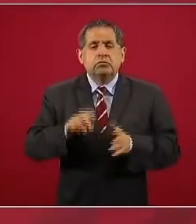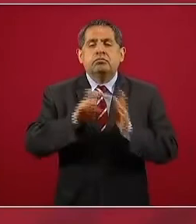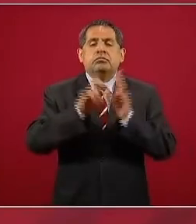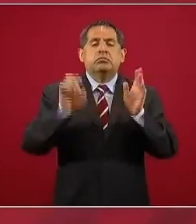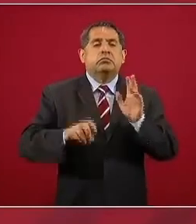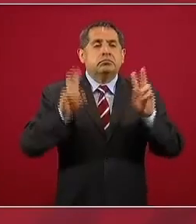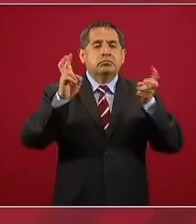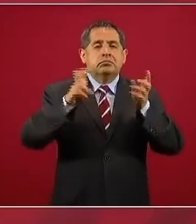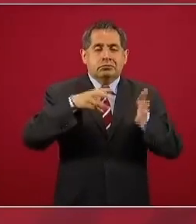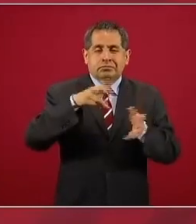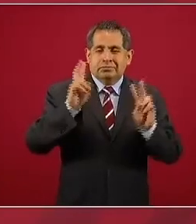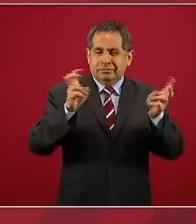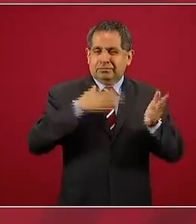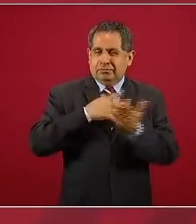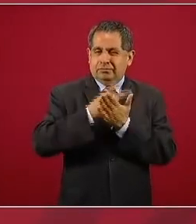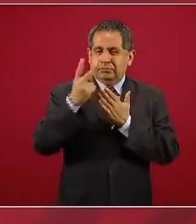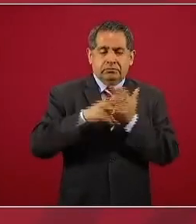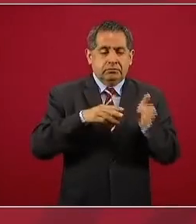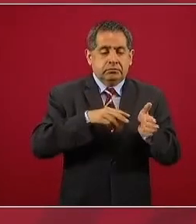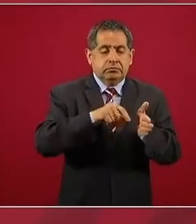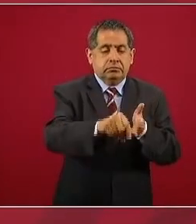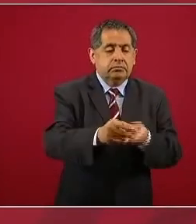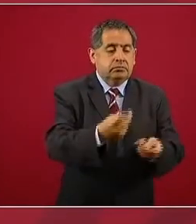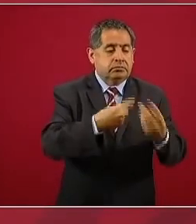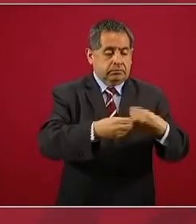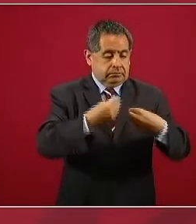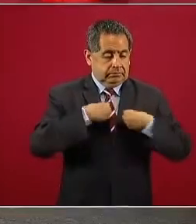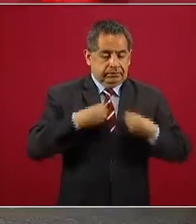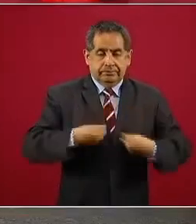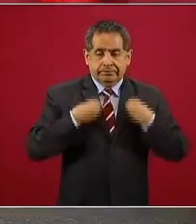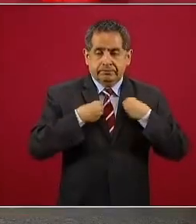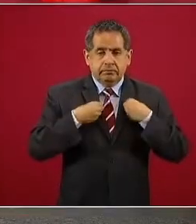Vida, no se usa.